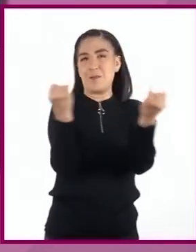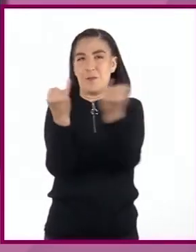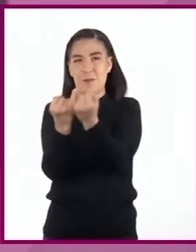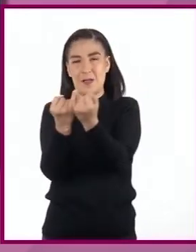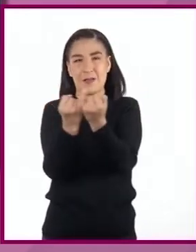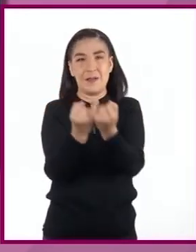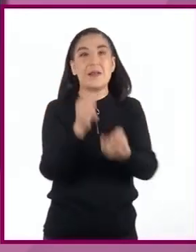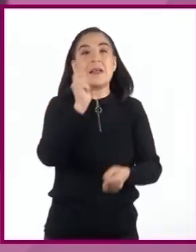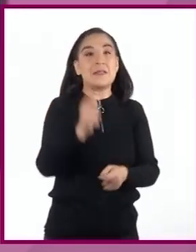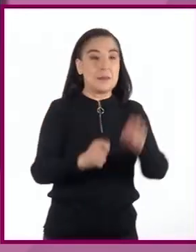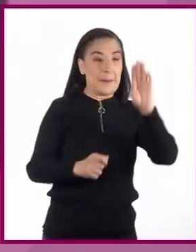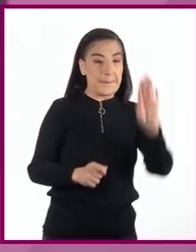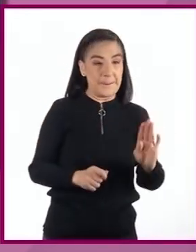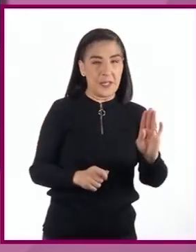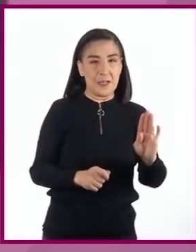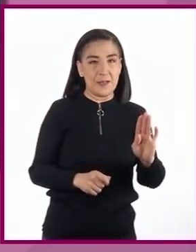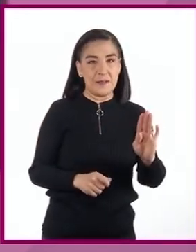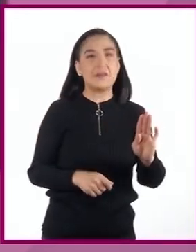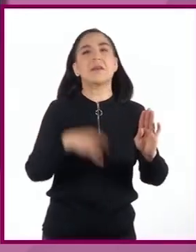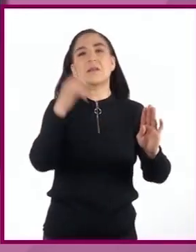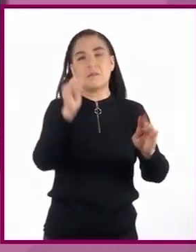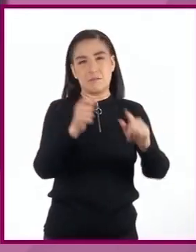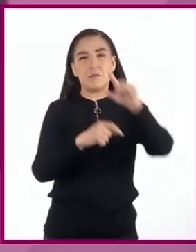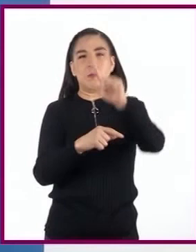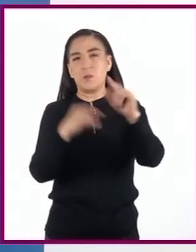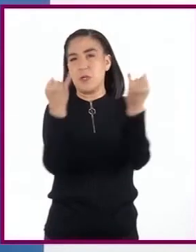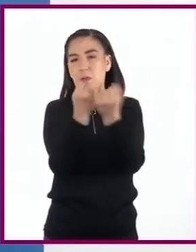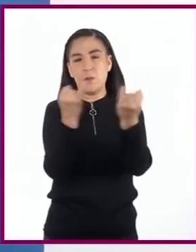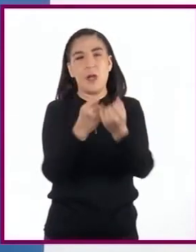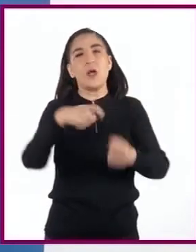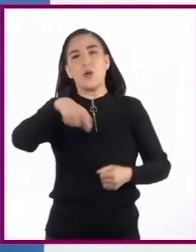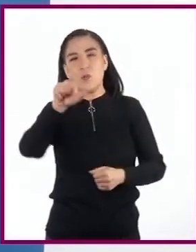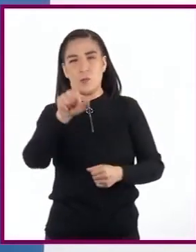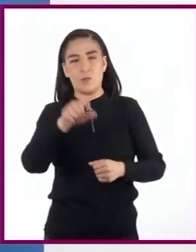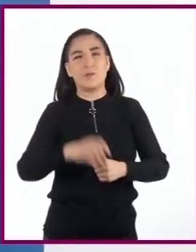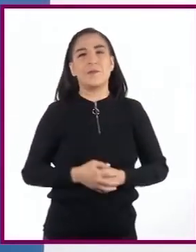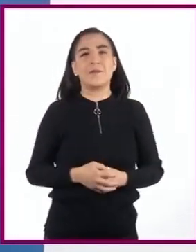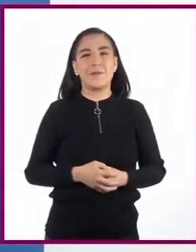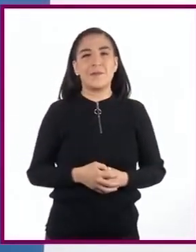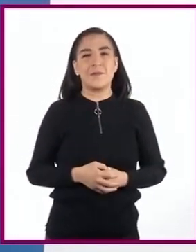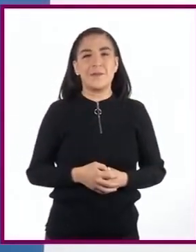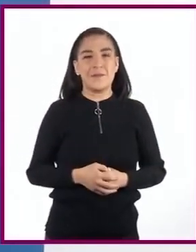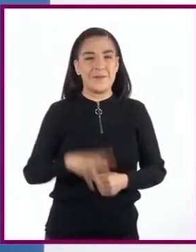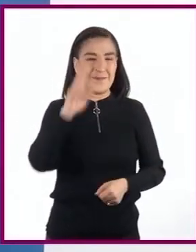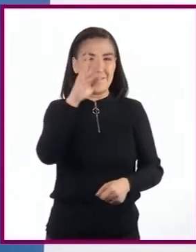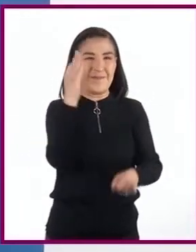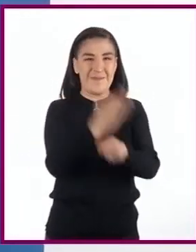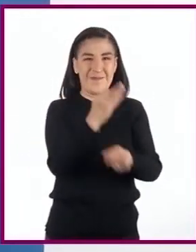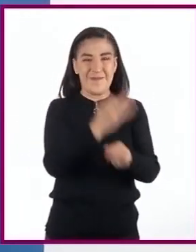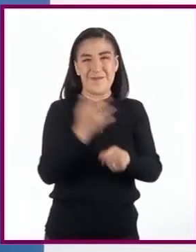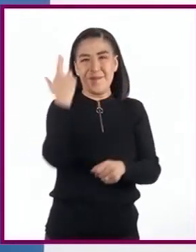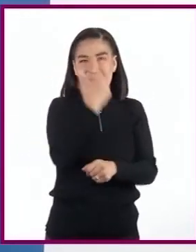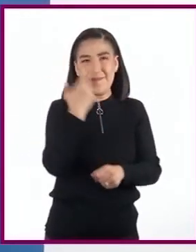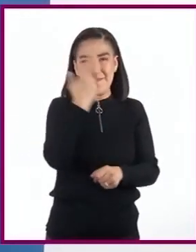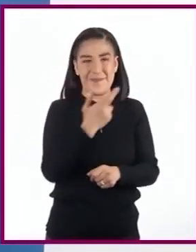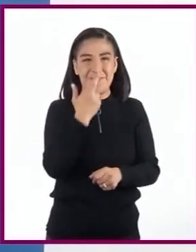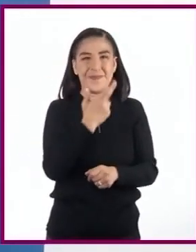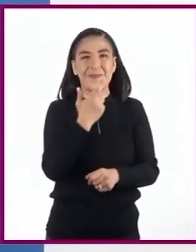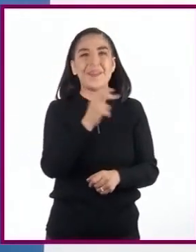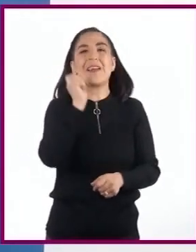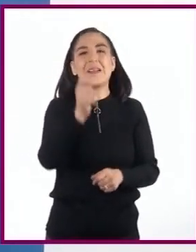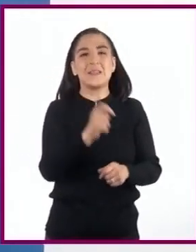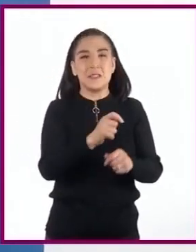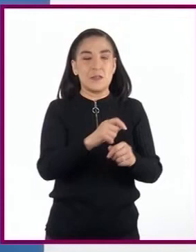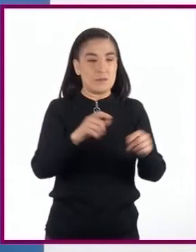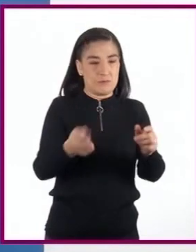el ángulo B es igual al ángulo Q. De acuerdo al análisis que acabamos de hacer, la